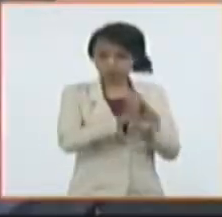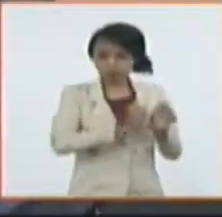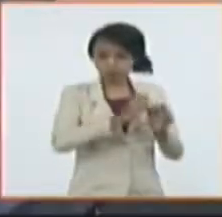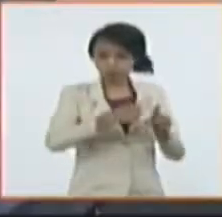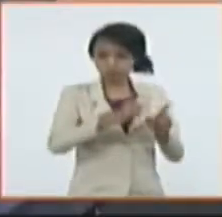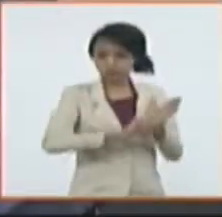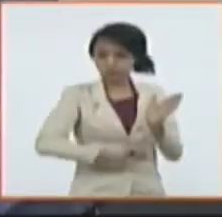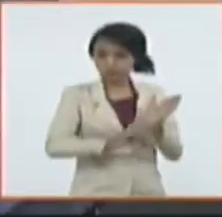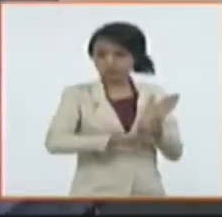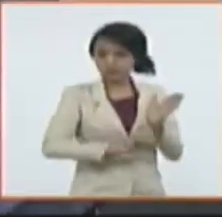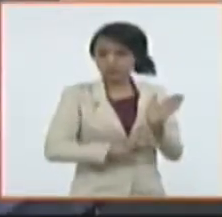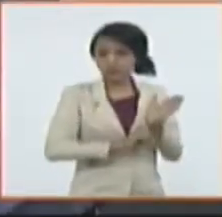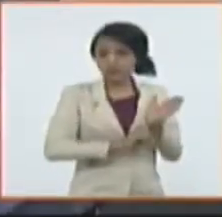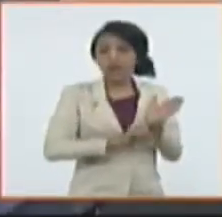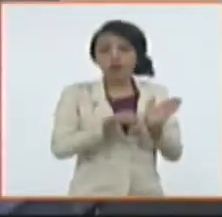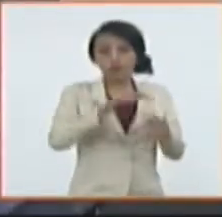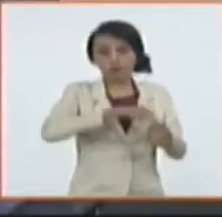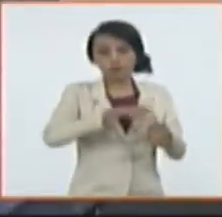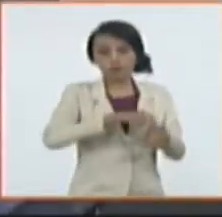los apagones.